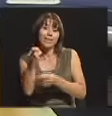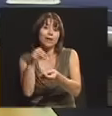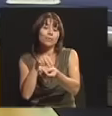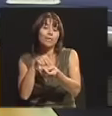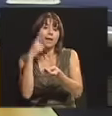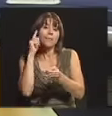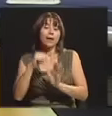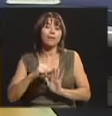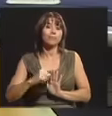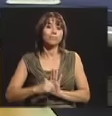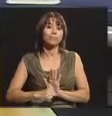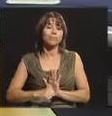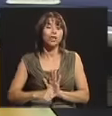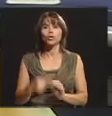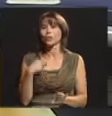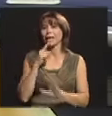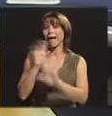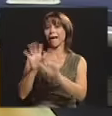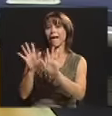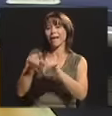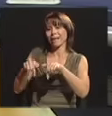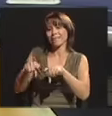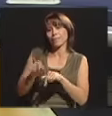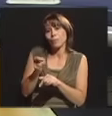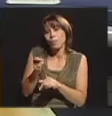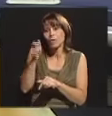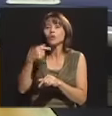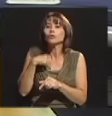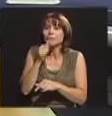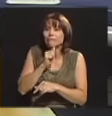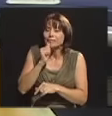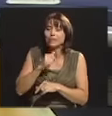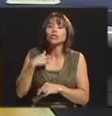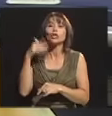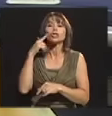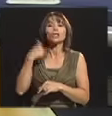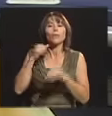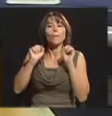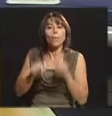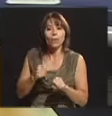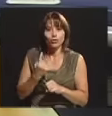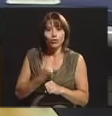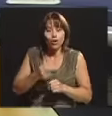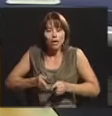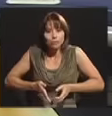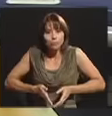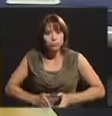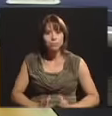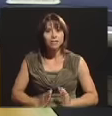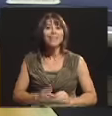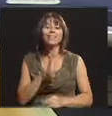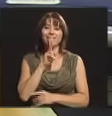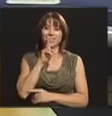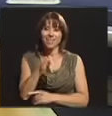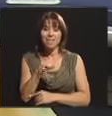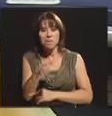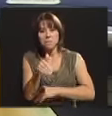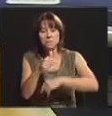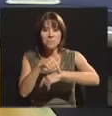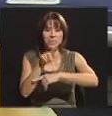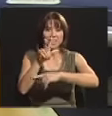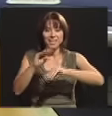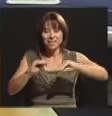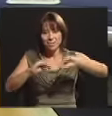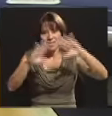cesárea digo no déjeme aquí otro poquito yo aguanto otro poquito le digo yo sé que sí lo puedo tener y de verdad como a las 3 de la